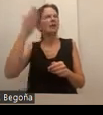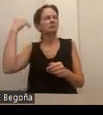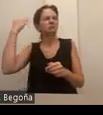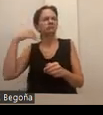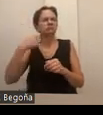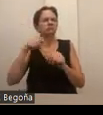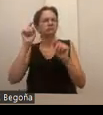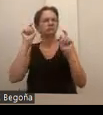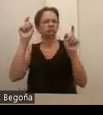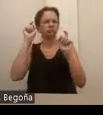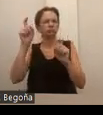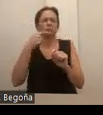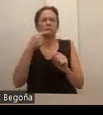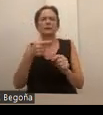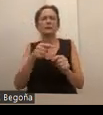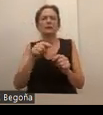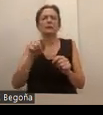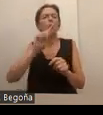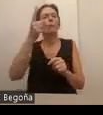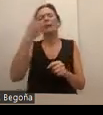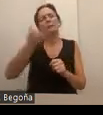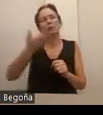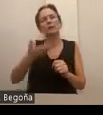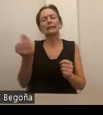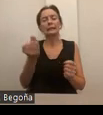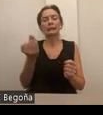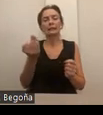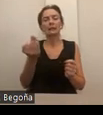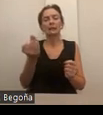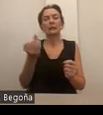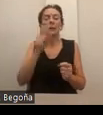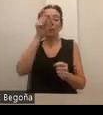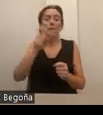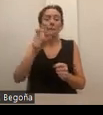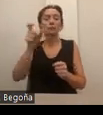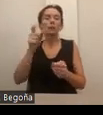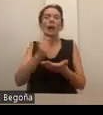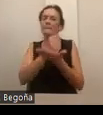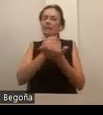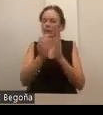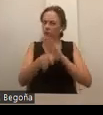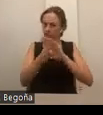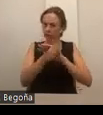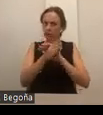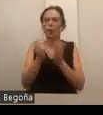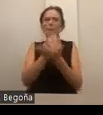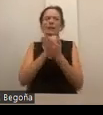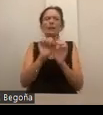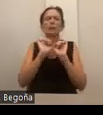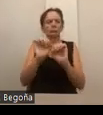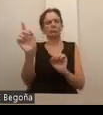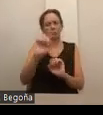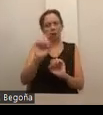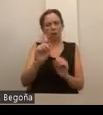que hemos realizado, lo más importante es que un paciente con diabetes no deje la medicación y empiece a tomar aloe vera contando